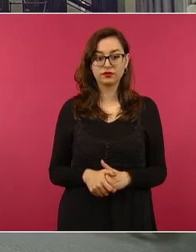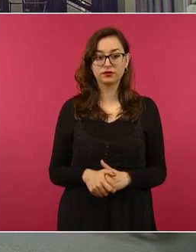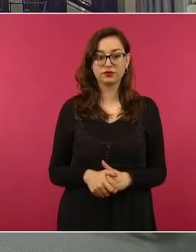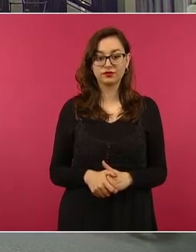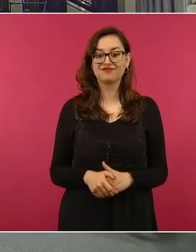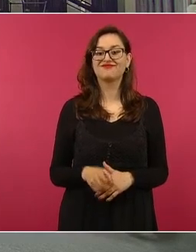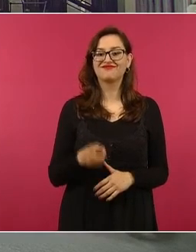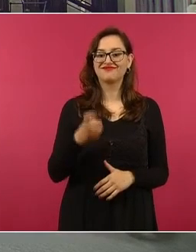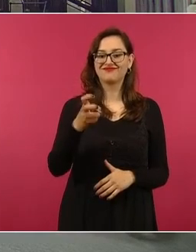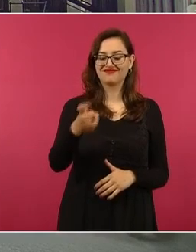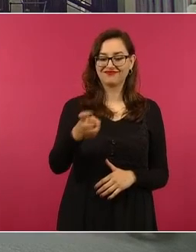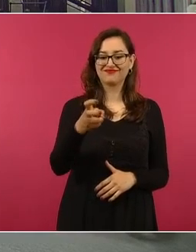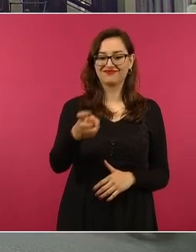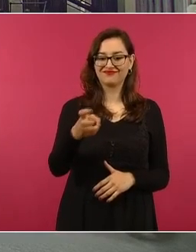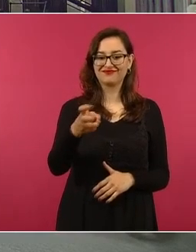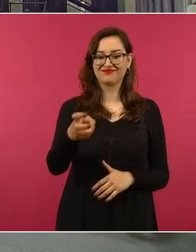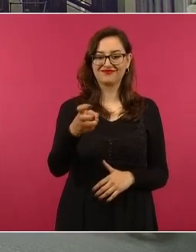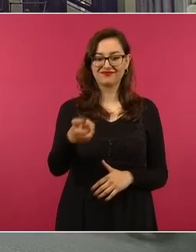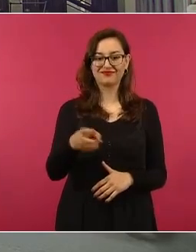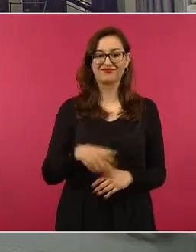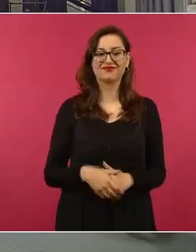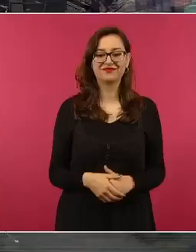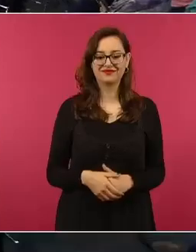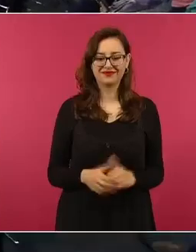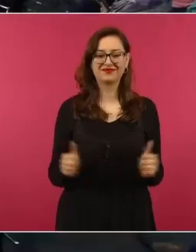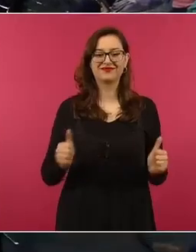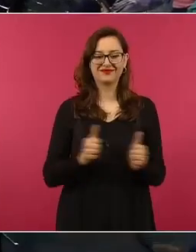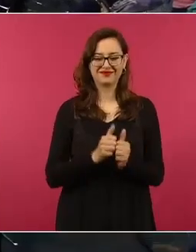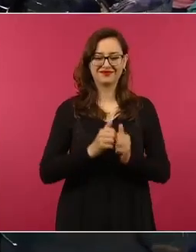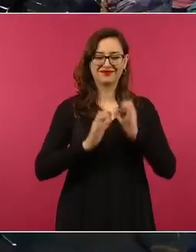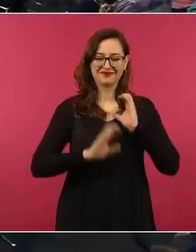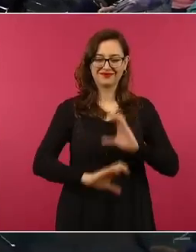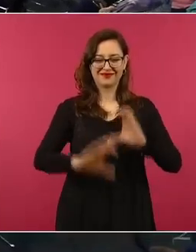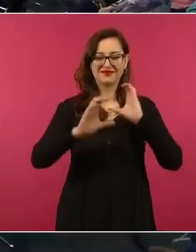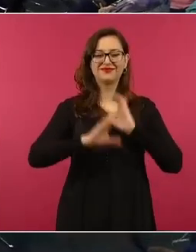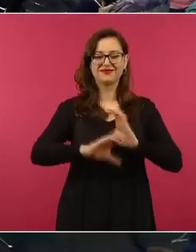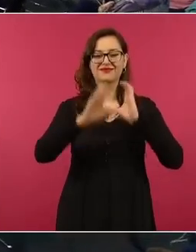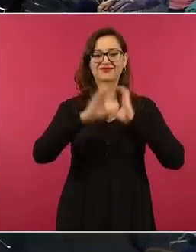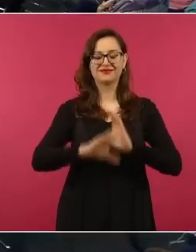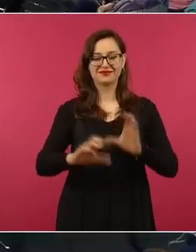eso, sí, pero pusieron la canción.